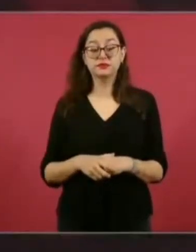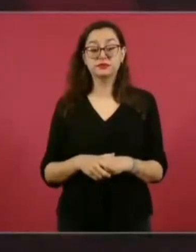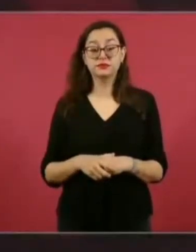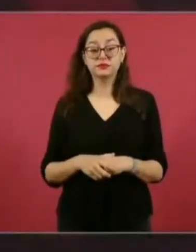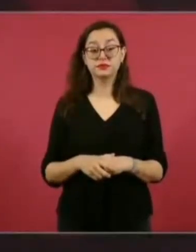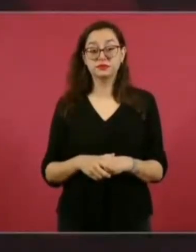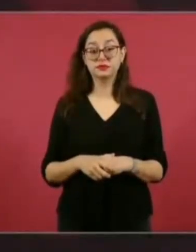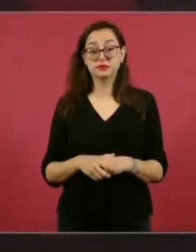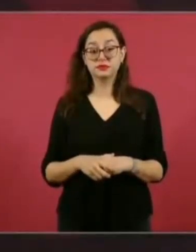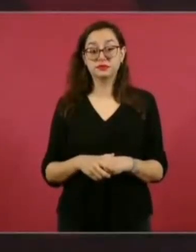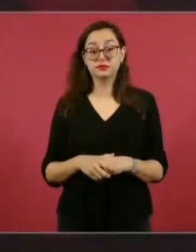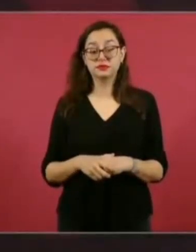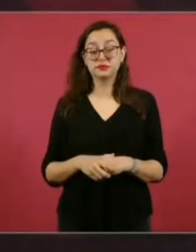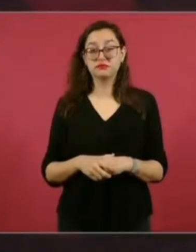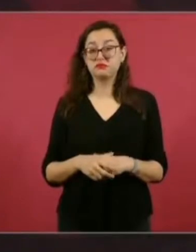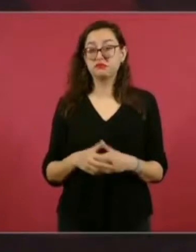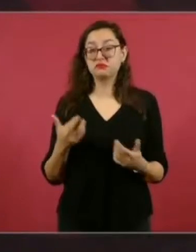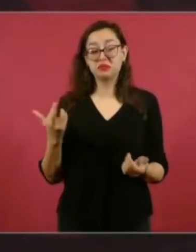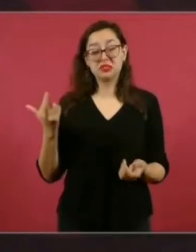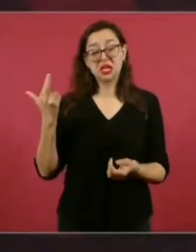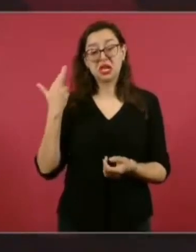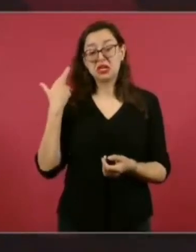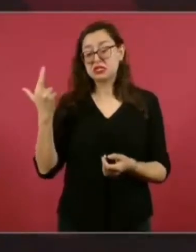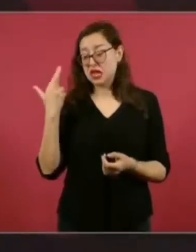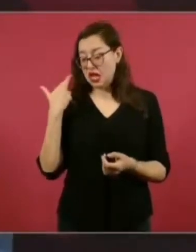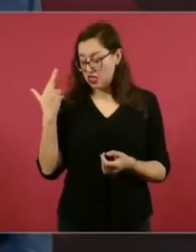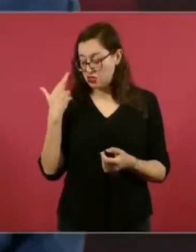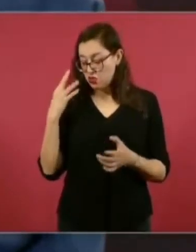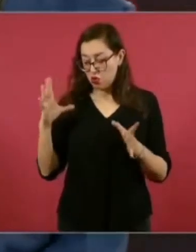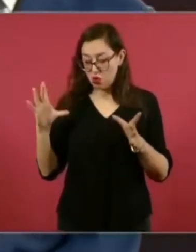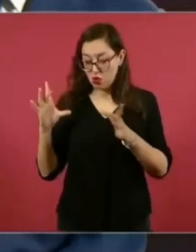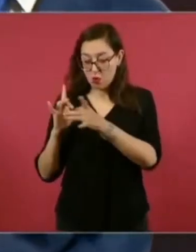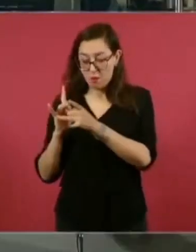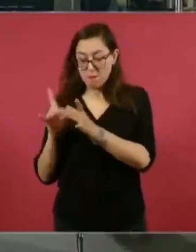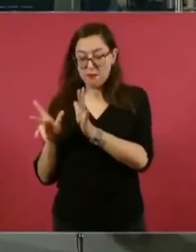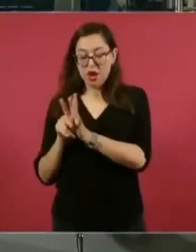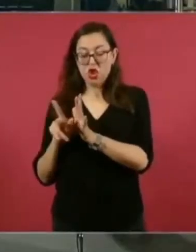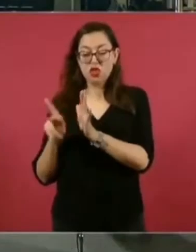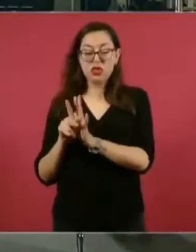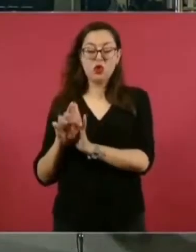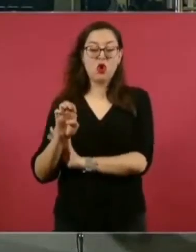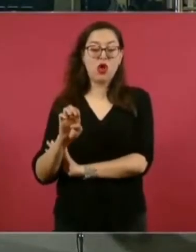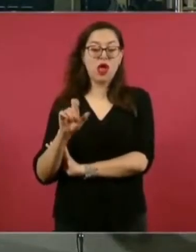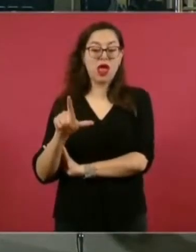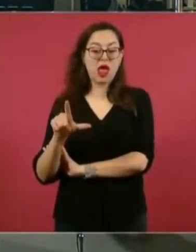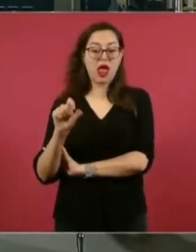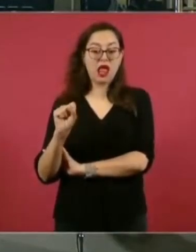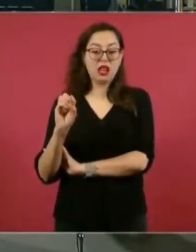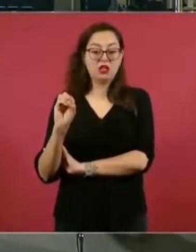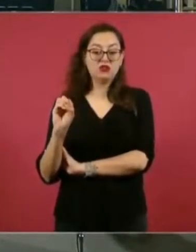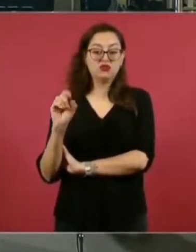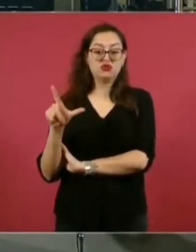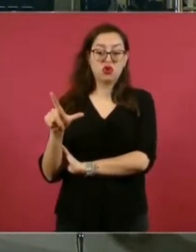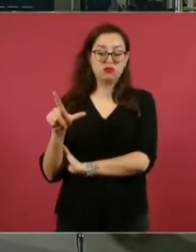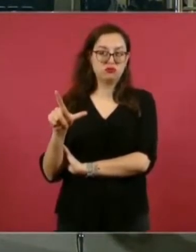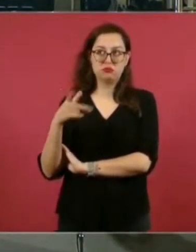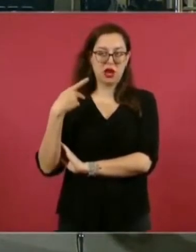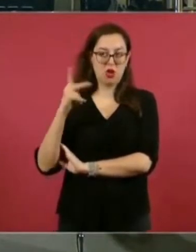que era de los periódicos estos, El Sol, que no alumbraban,